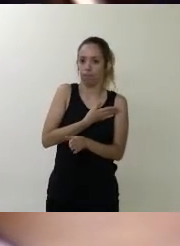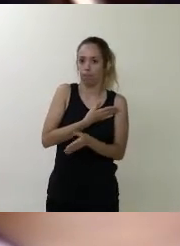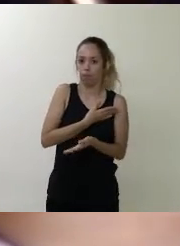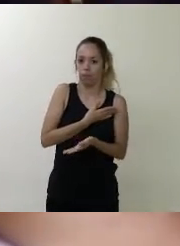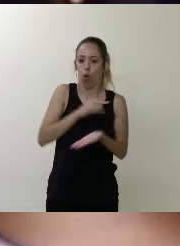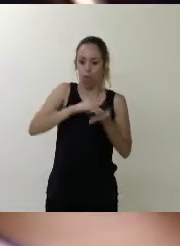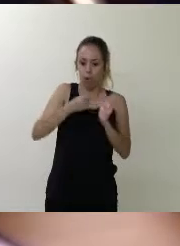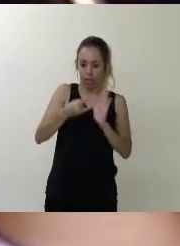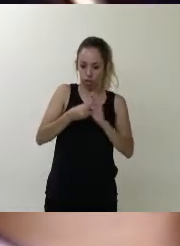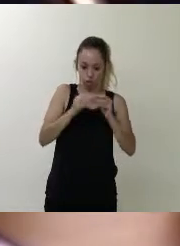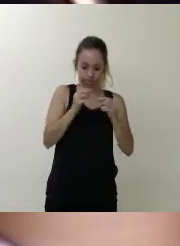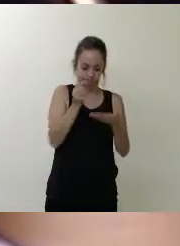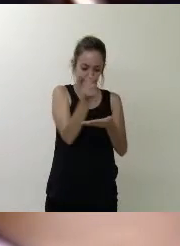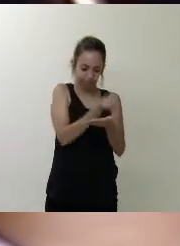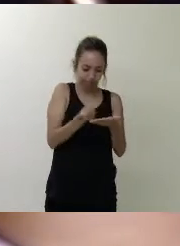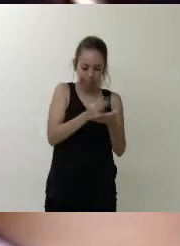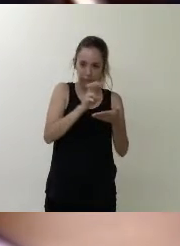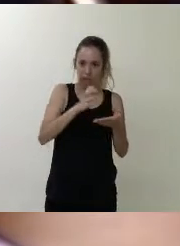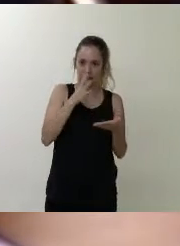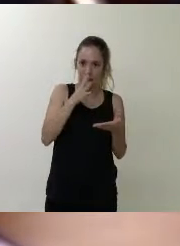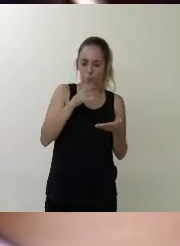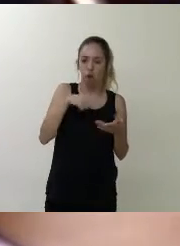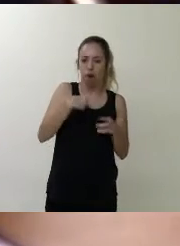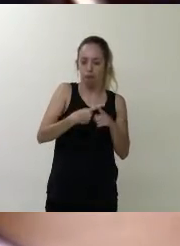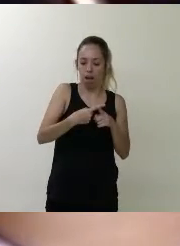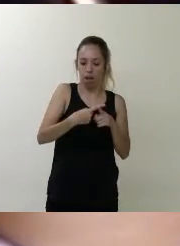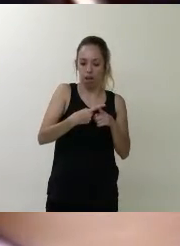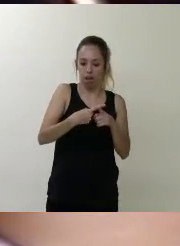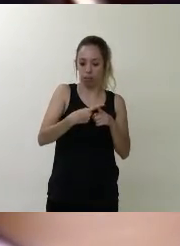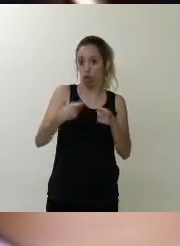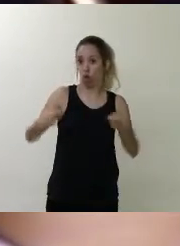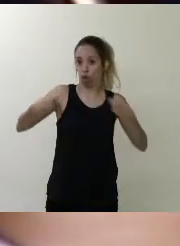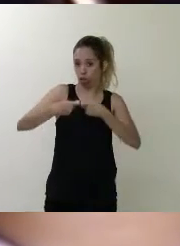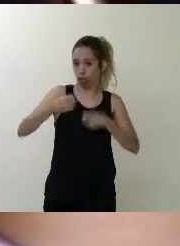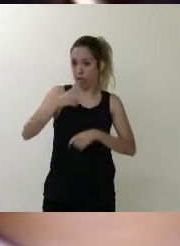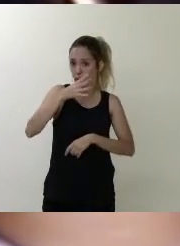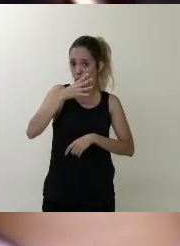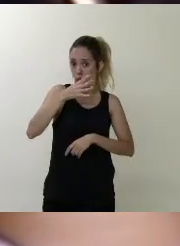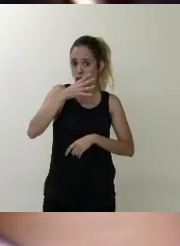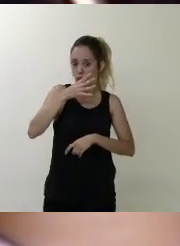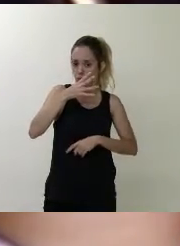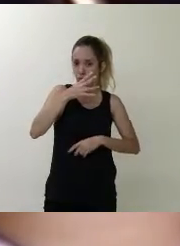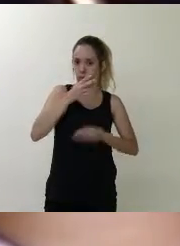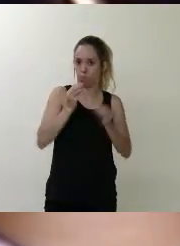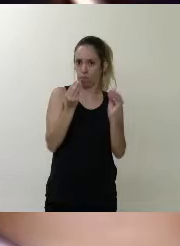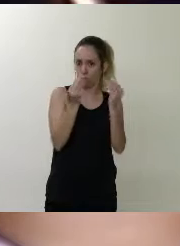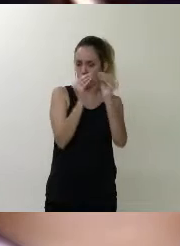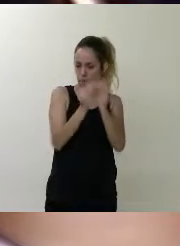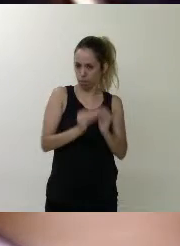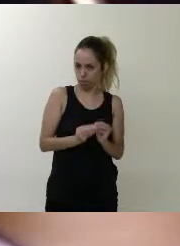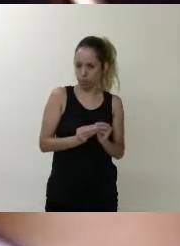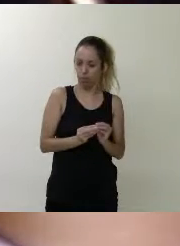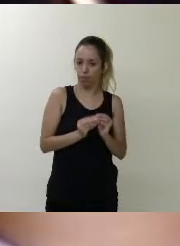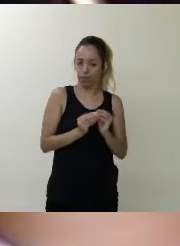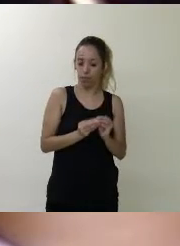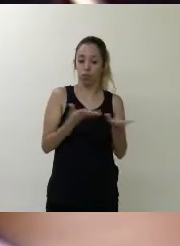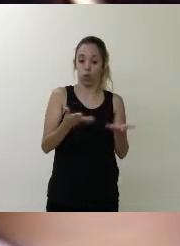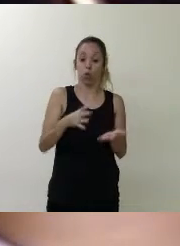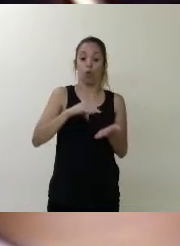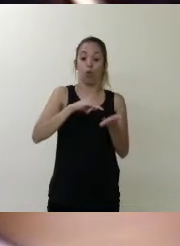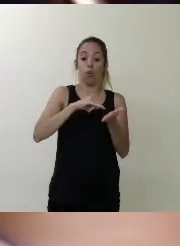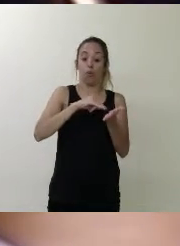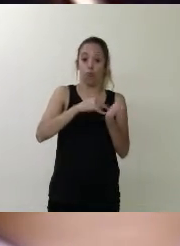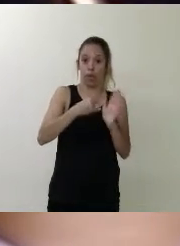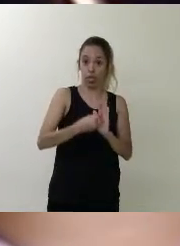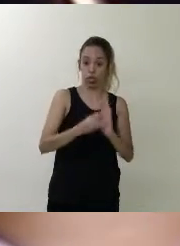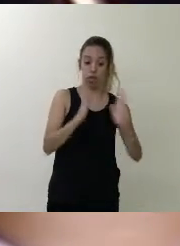la tramitación de diferentes organismos. Ya está el Consejo Insular de Aguas, ya tenemos la autorización y ahora resta fasear ese proyecto, tener ese proyecto fase